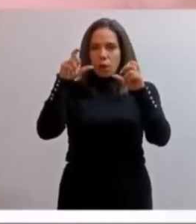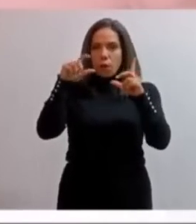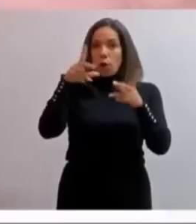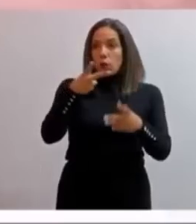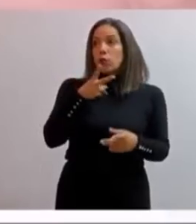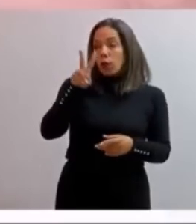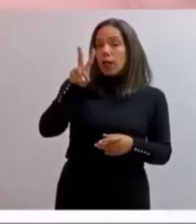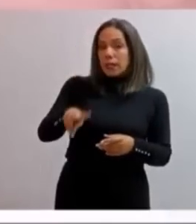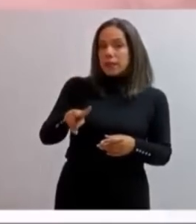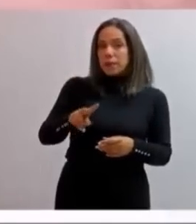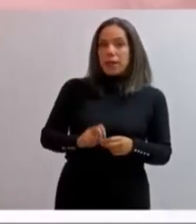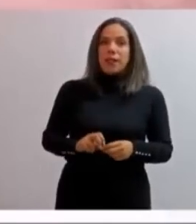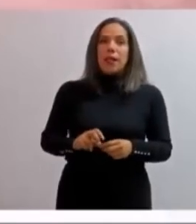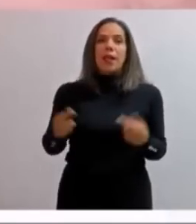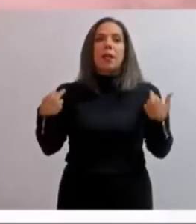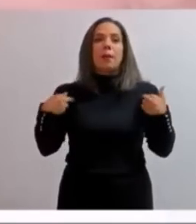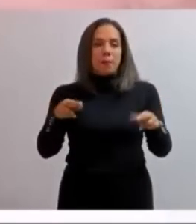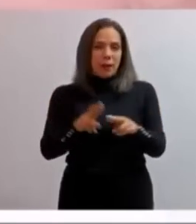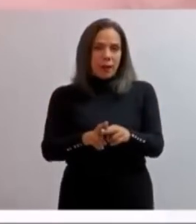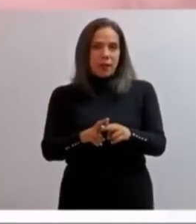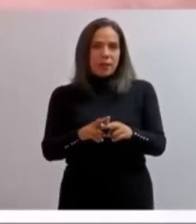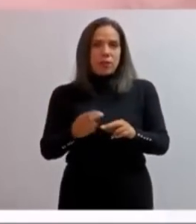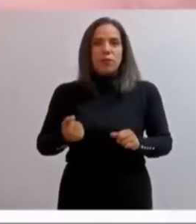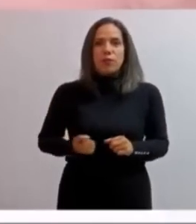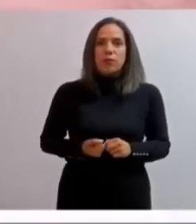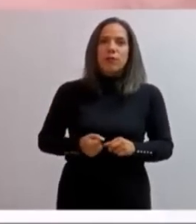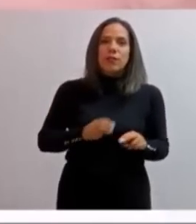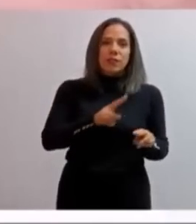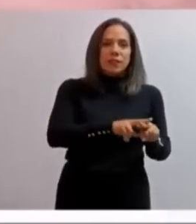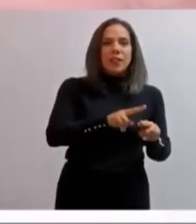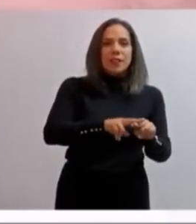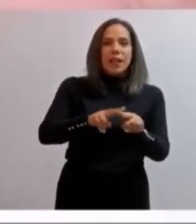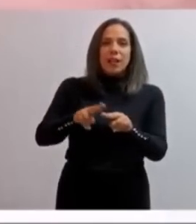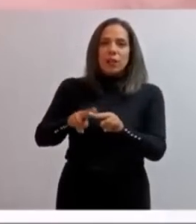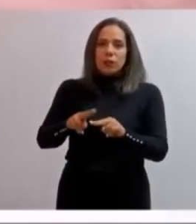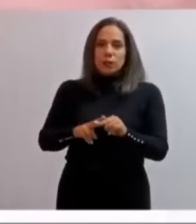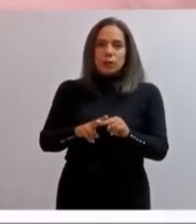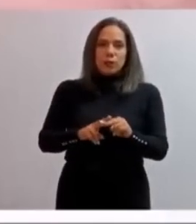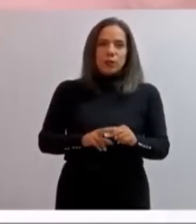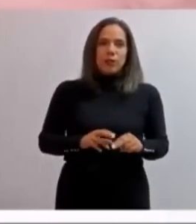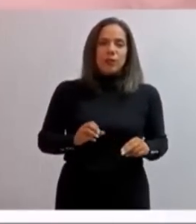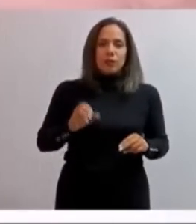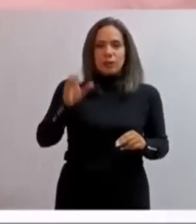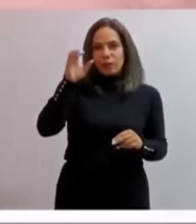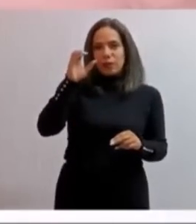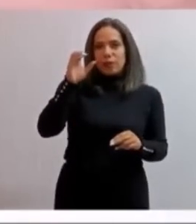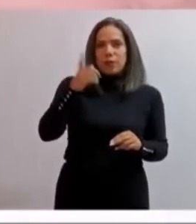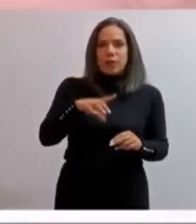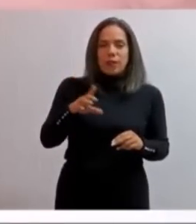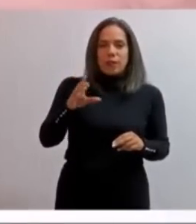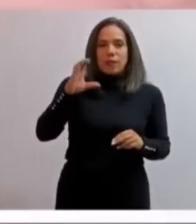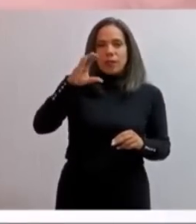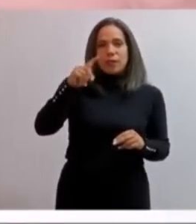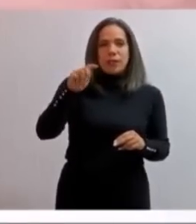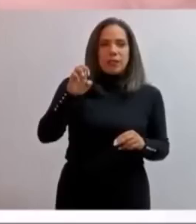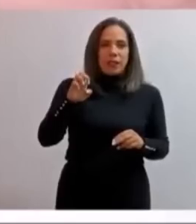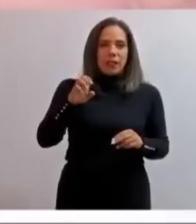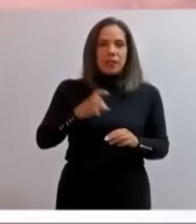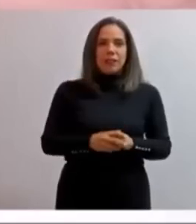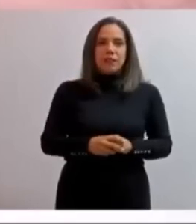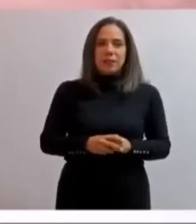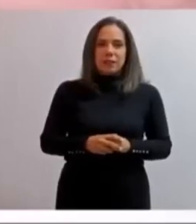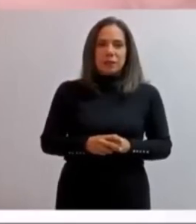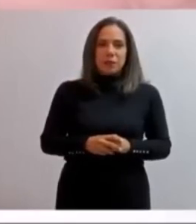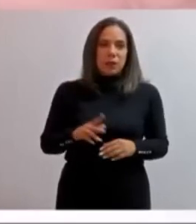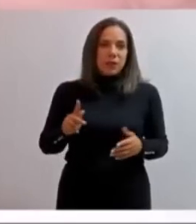real, que es del funcionamiento de un consejo técnico en una escuela secundaria, donde podemos ver